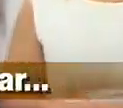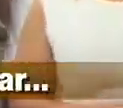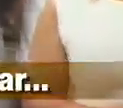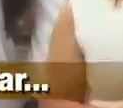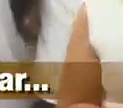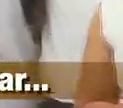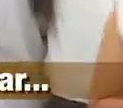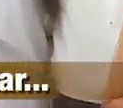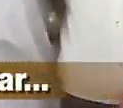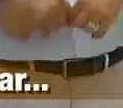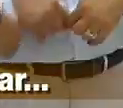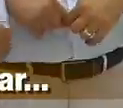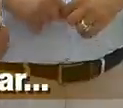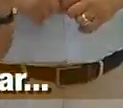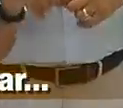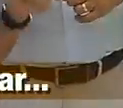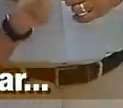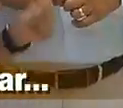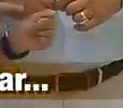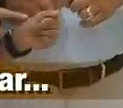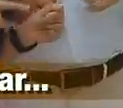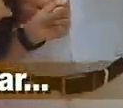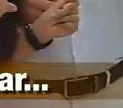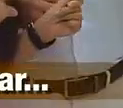voz hoy vuelve a